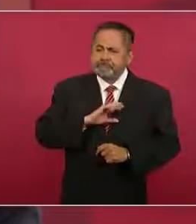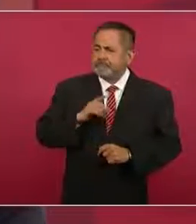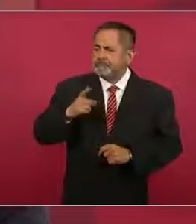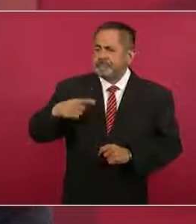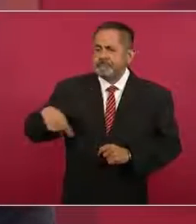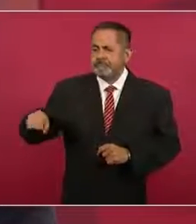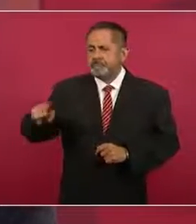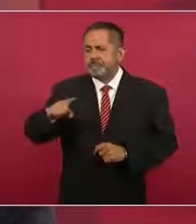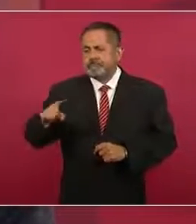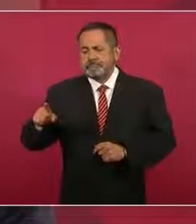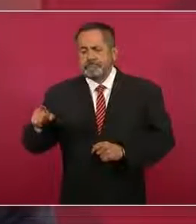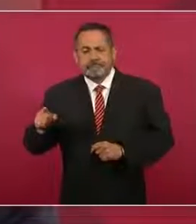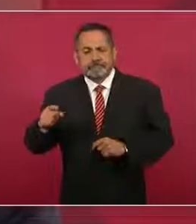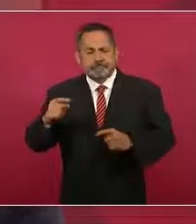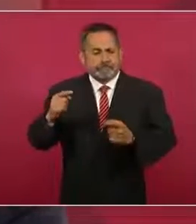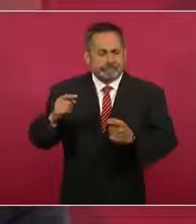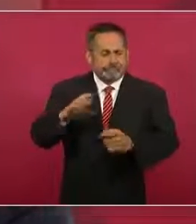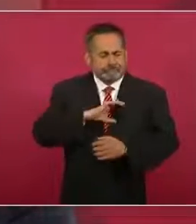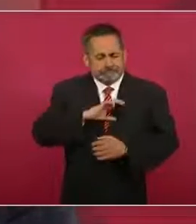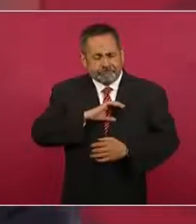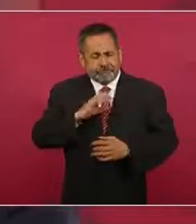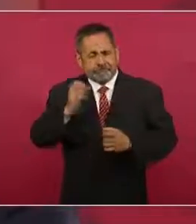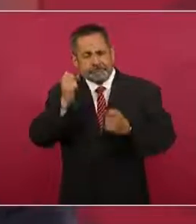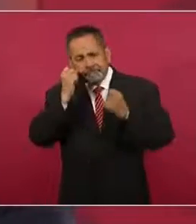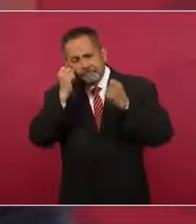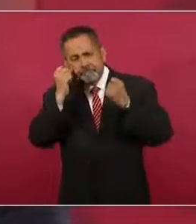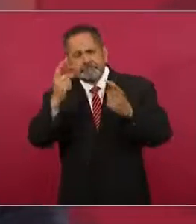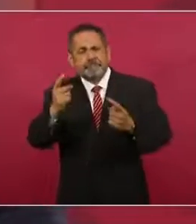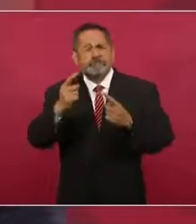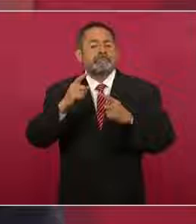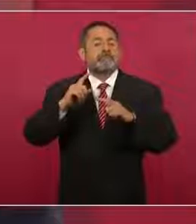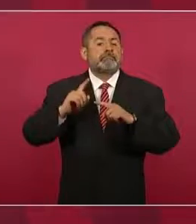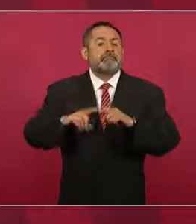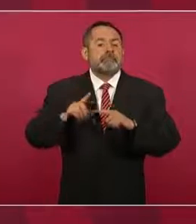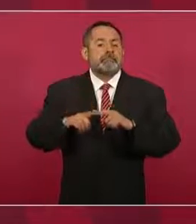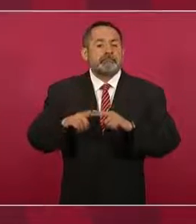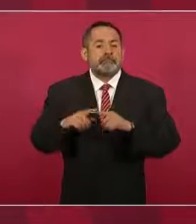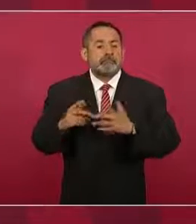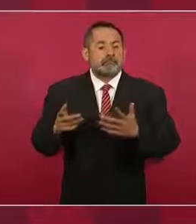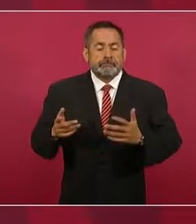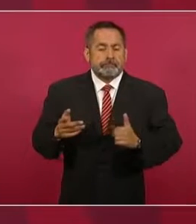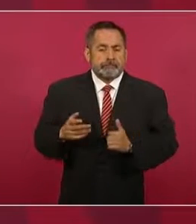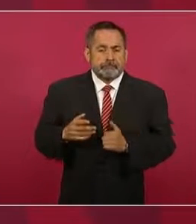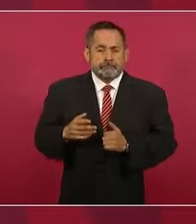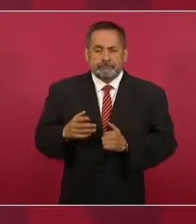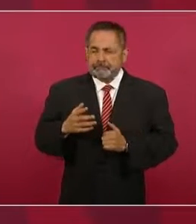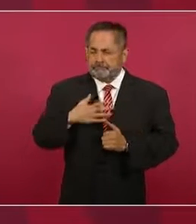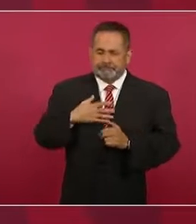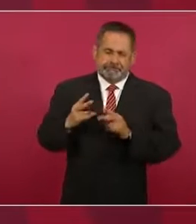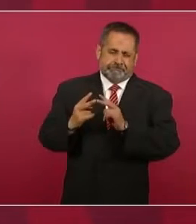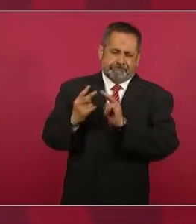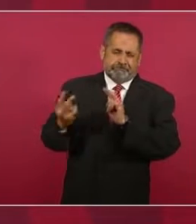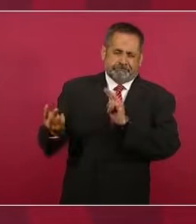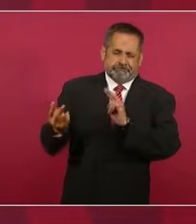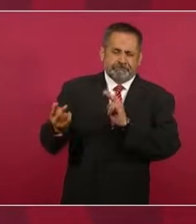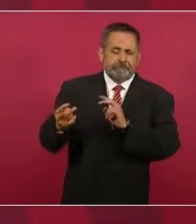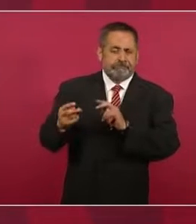tienen, la admiración que le tienen nuestros vecinos,